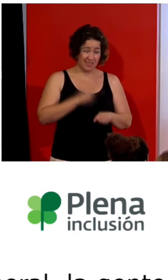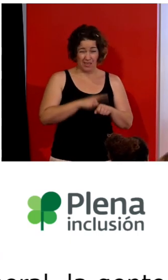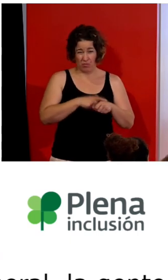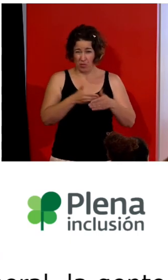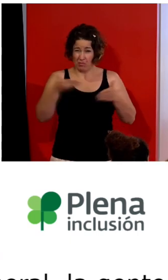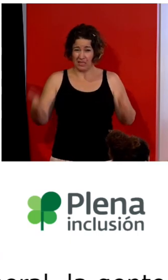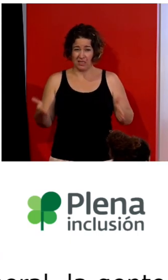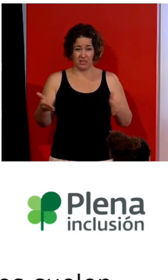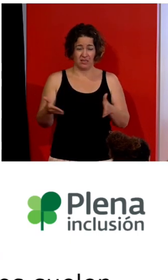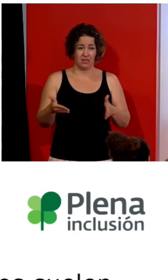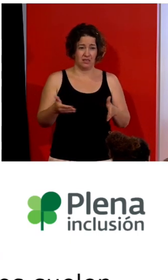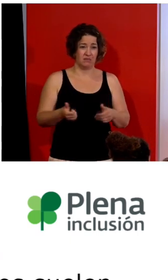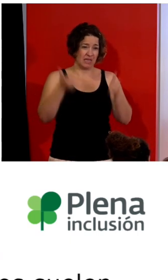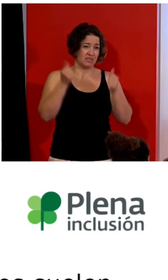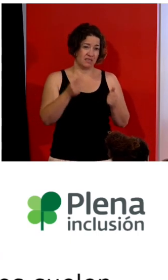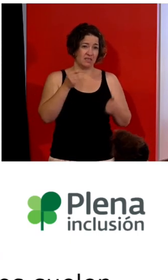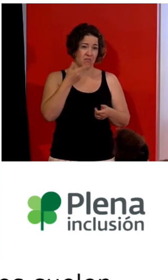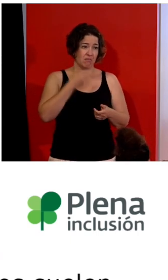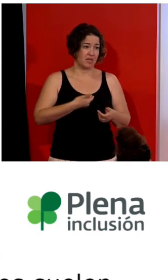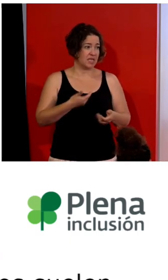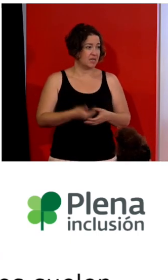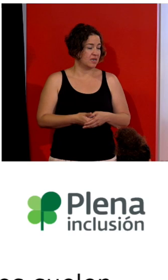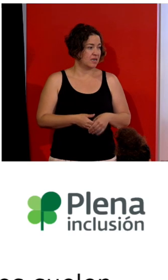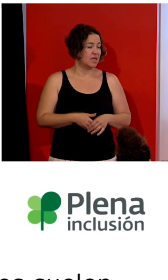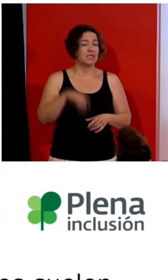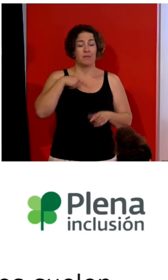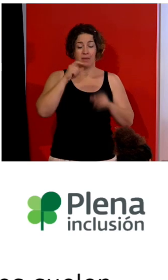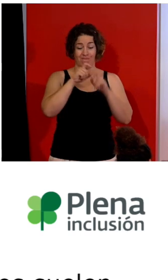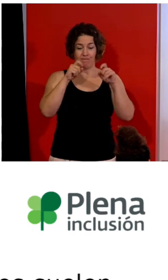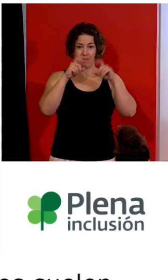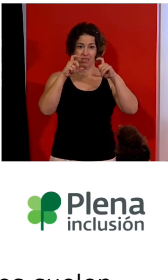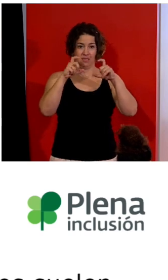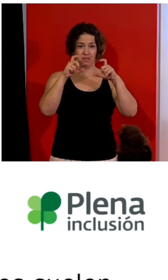esa es la que más pide la gente, letra más grande,